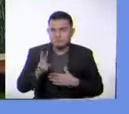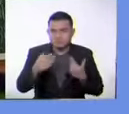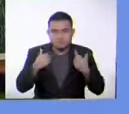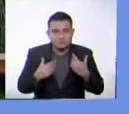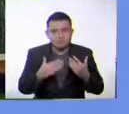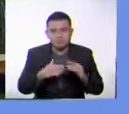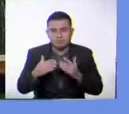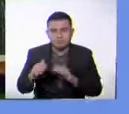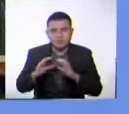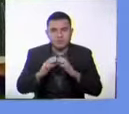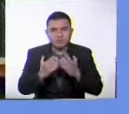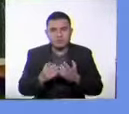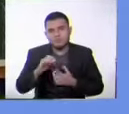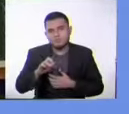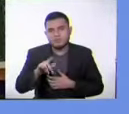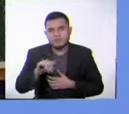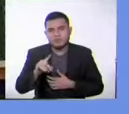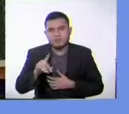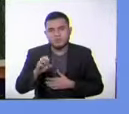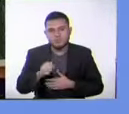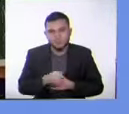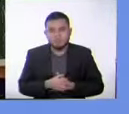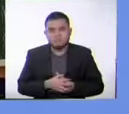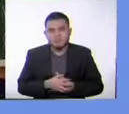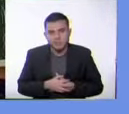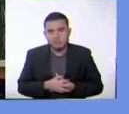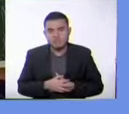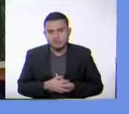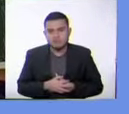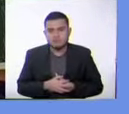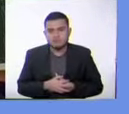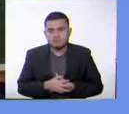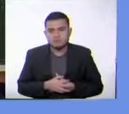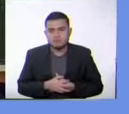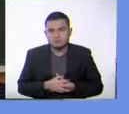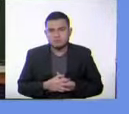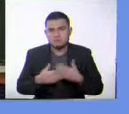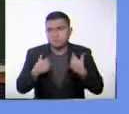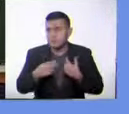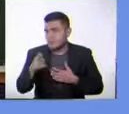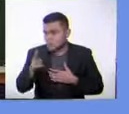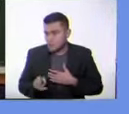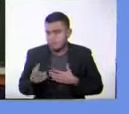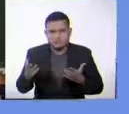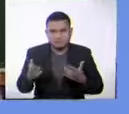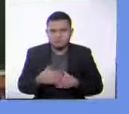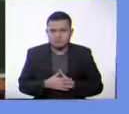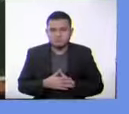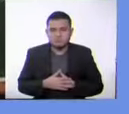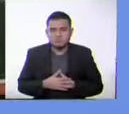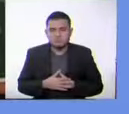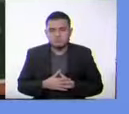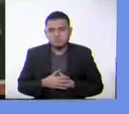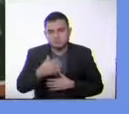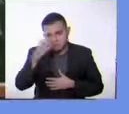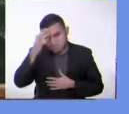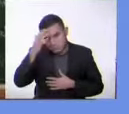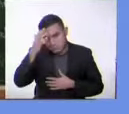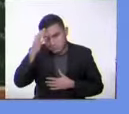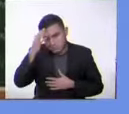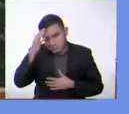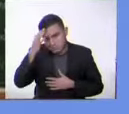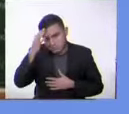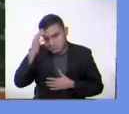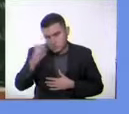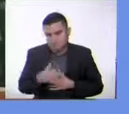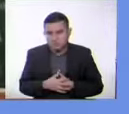de cualidades, pero sin embargo, tienen el mismo valor. Ahora bien,